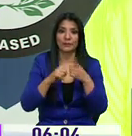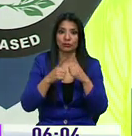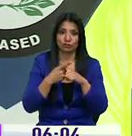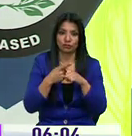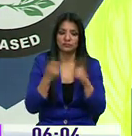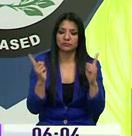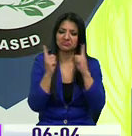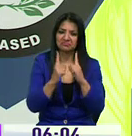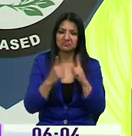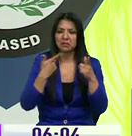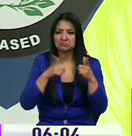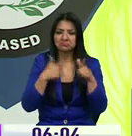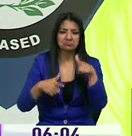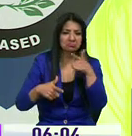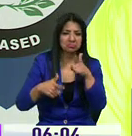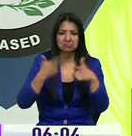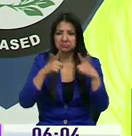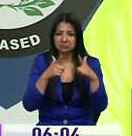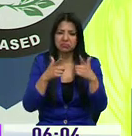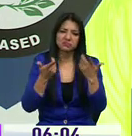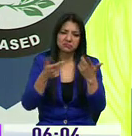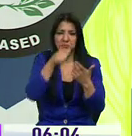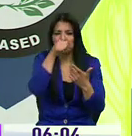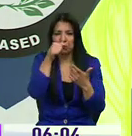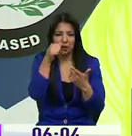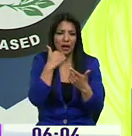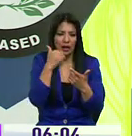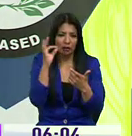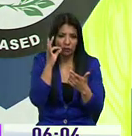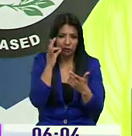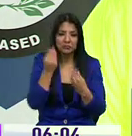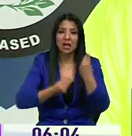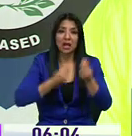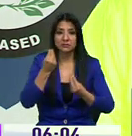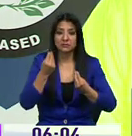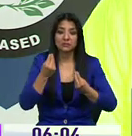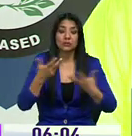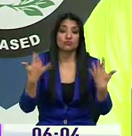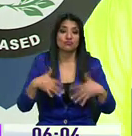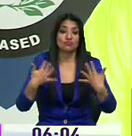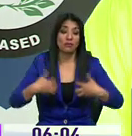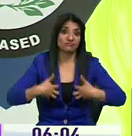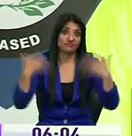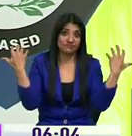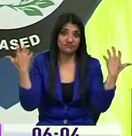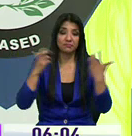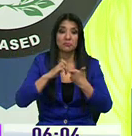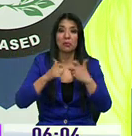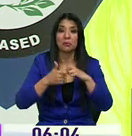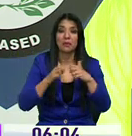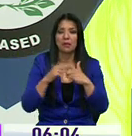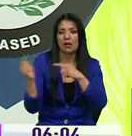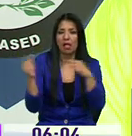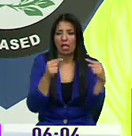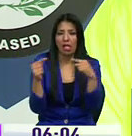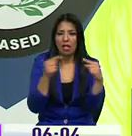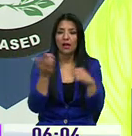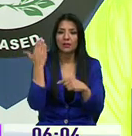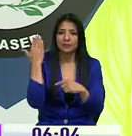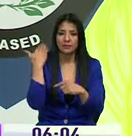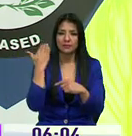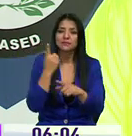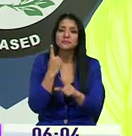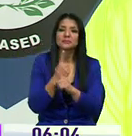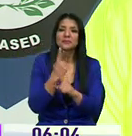consumo de bebidas alcohólicas y otras sustancias con la reducción un problema que habían tenido días atrás